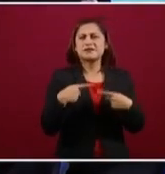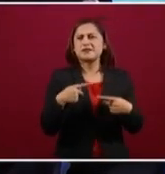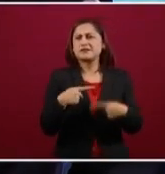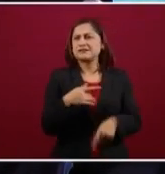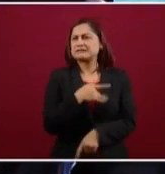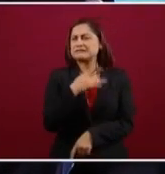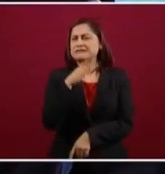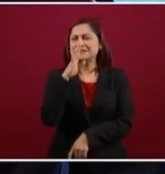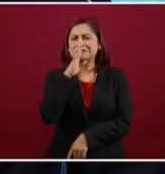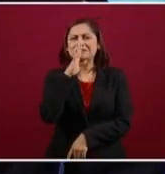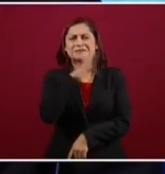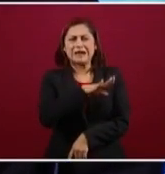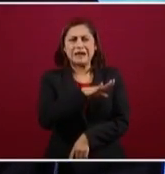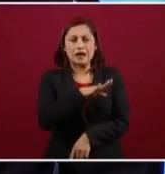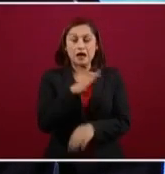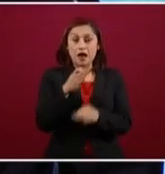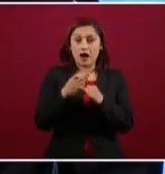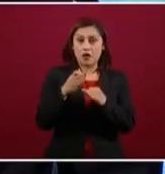No hay